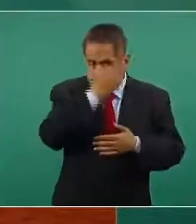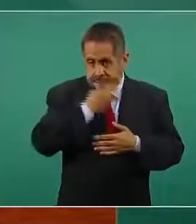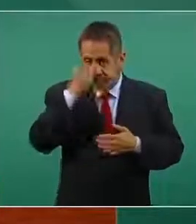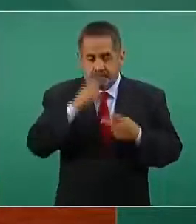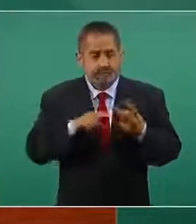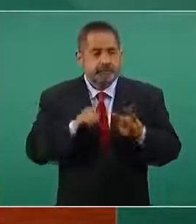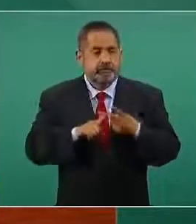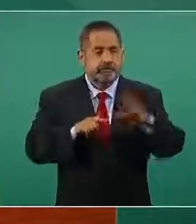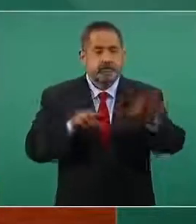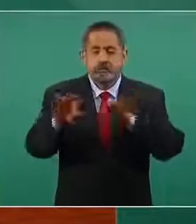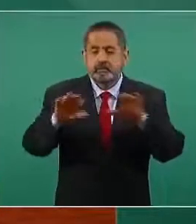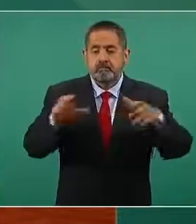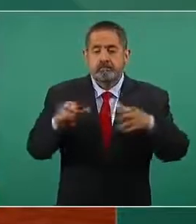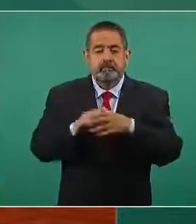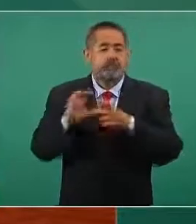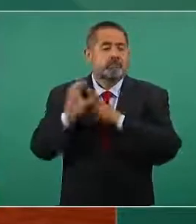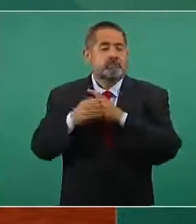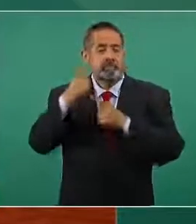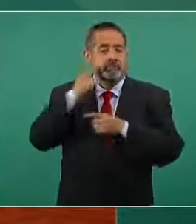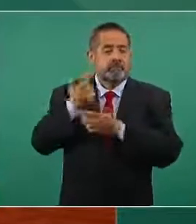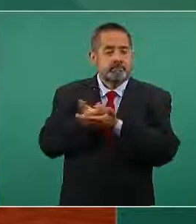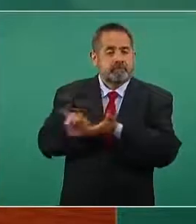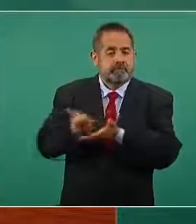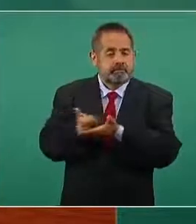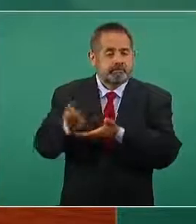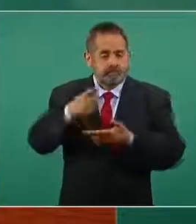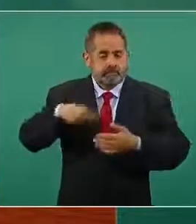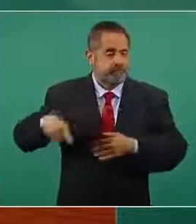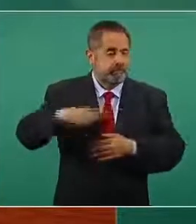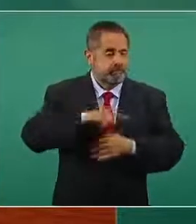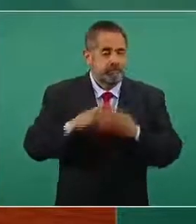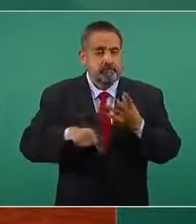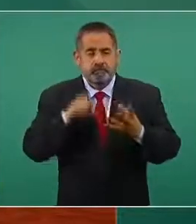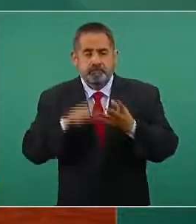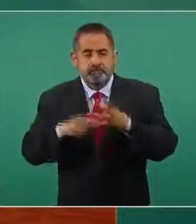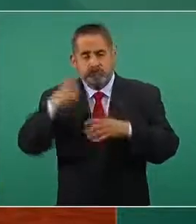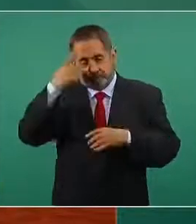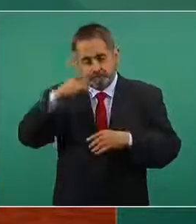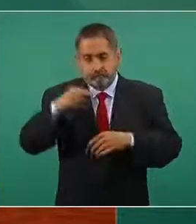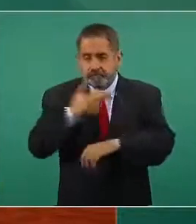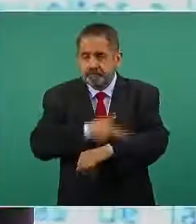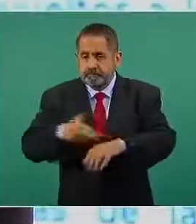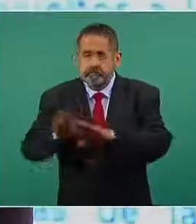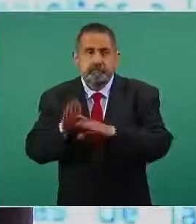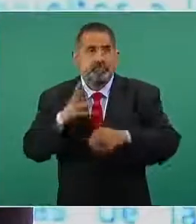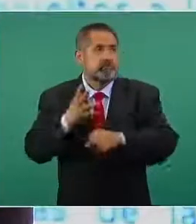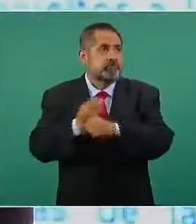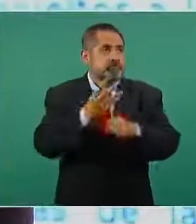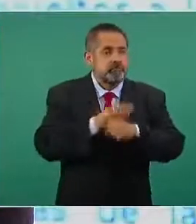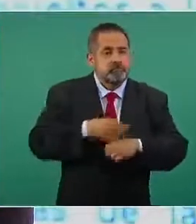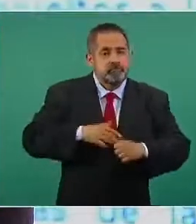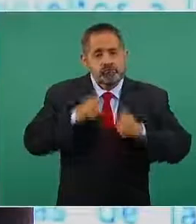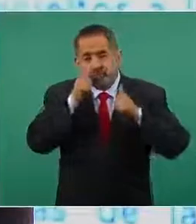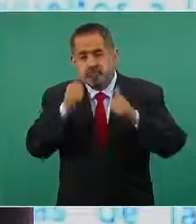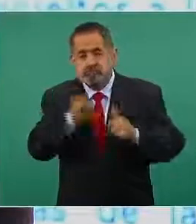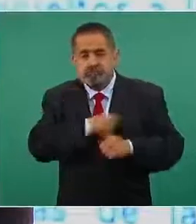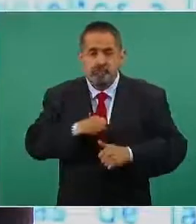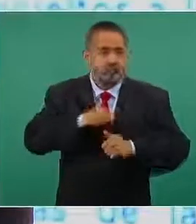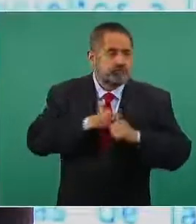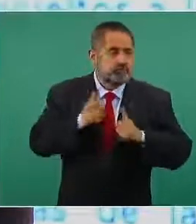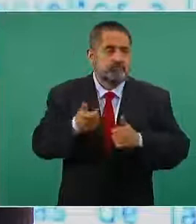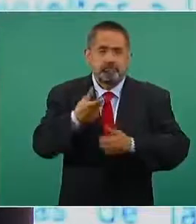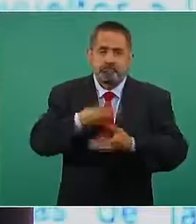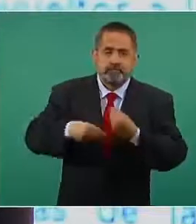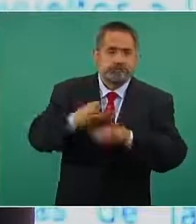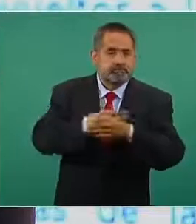comité técnico del fideicomiso para retomar los trabajos de remediación, atención a la salud y reactivación